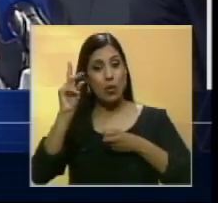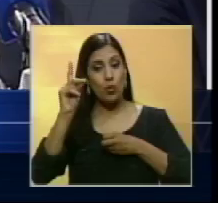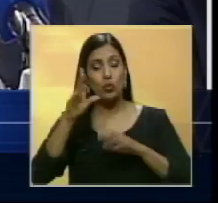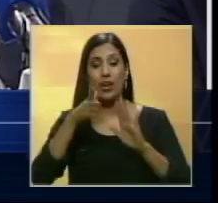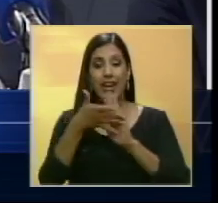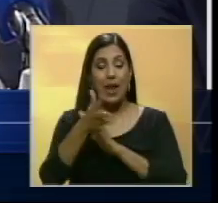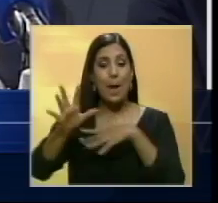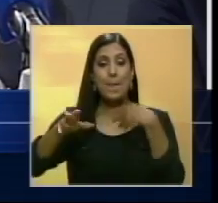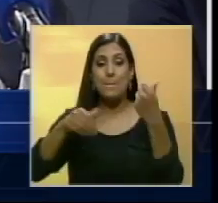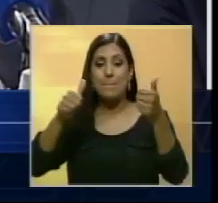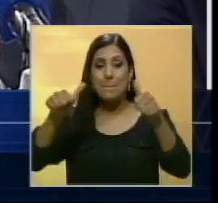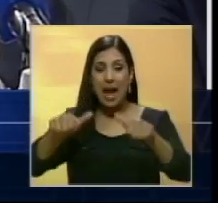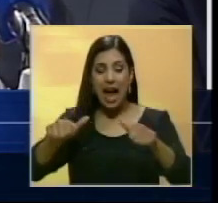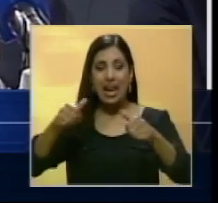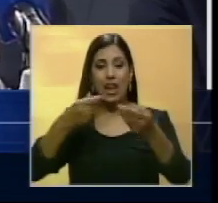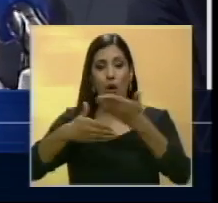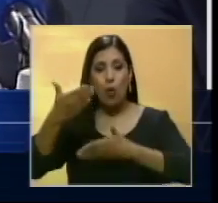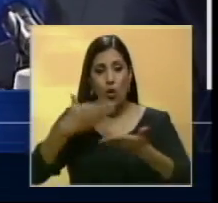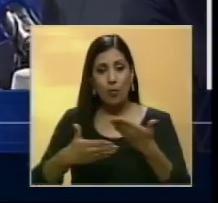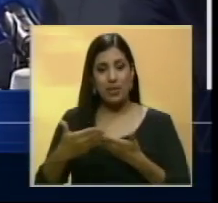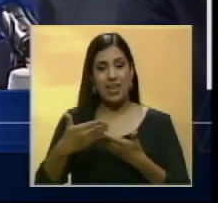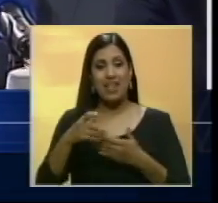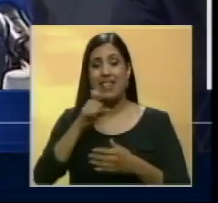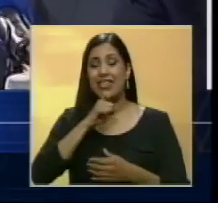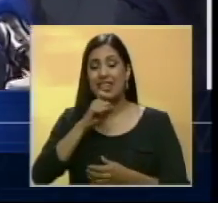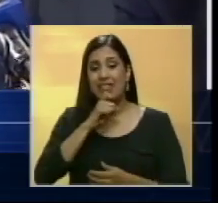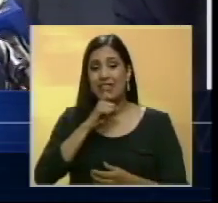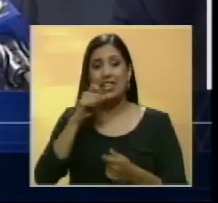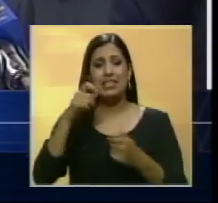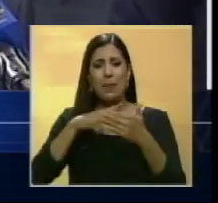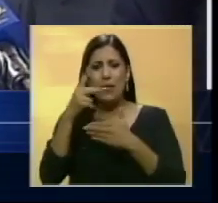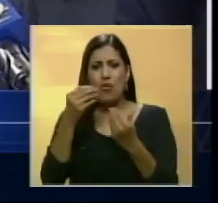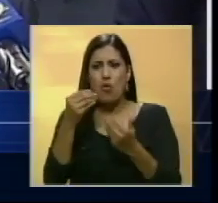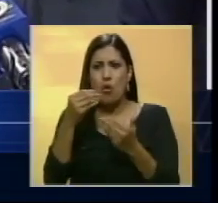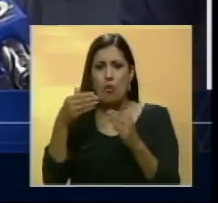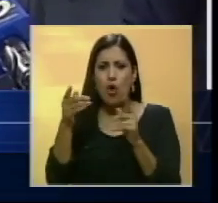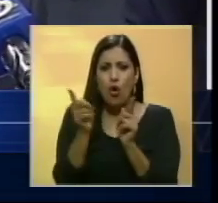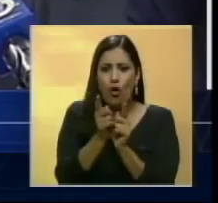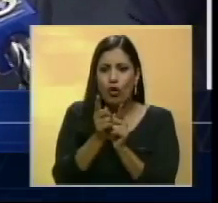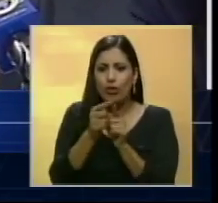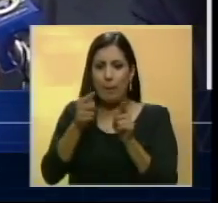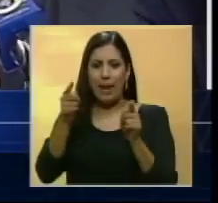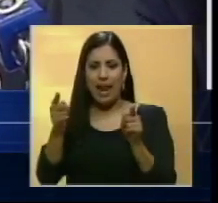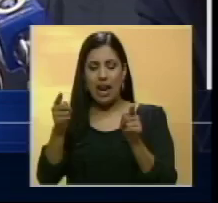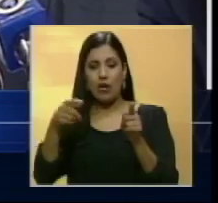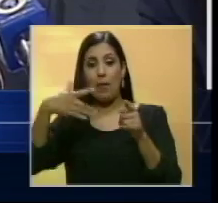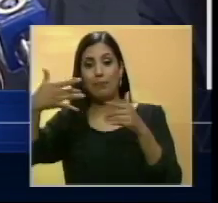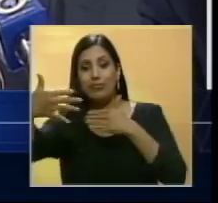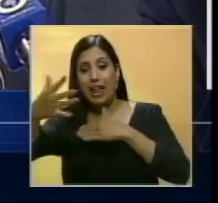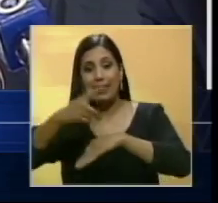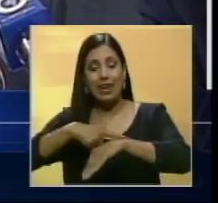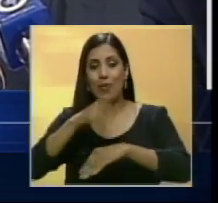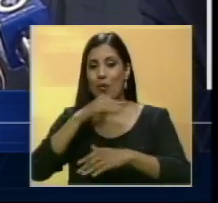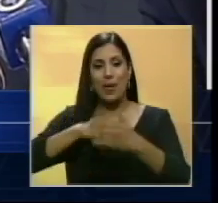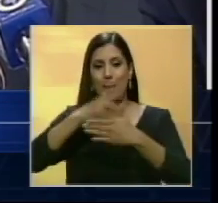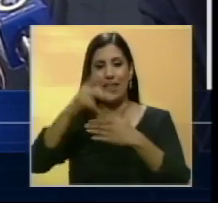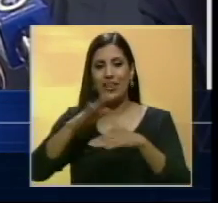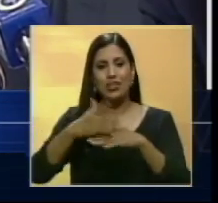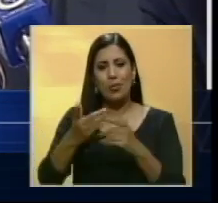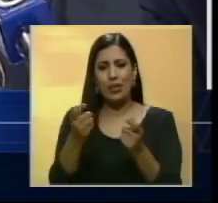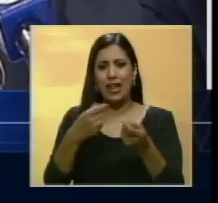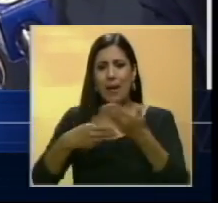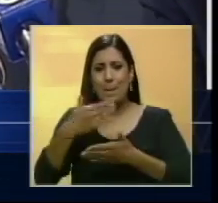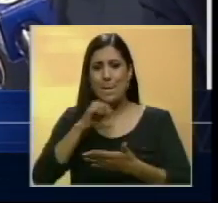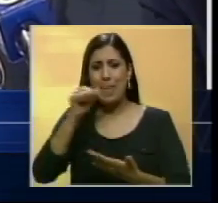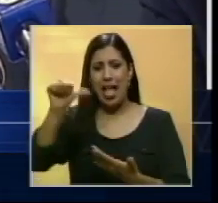la inestabilidad macroeconómica, que dificulta planificar en corto, mediano y largo plazo y